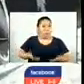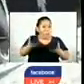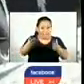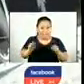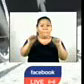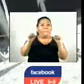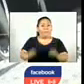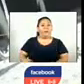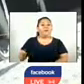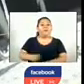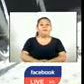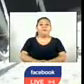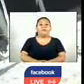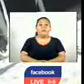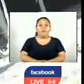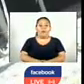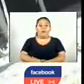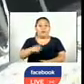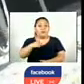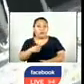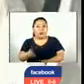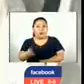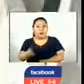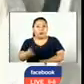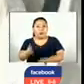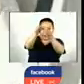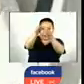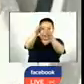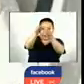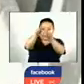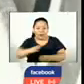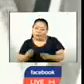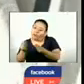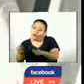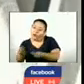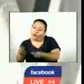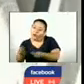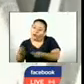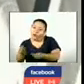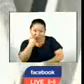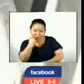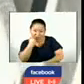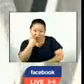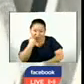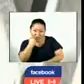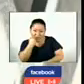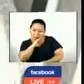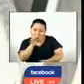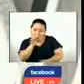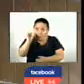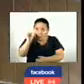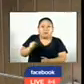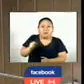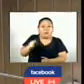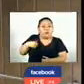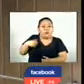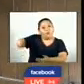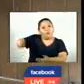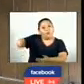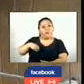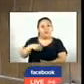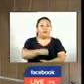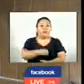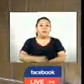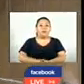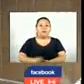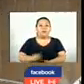estar pueden estar les brindo comida en las mañanas en las tardes y cuando veo enfermitos y Dios me permite también los mando a curar para Rosana